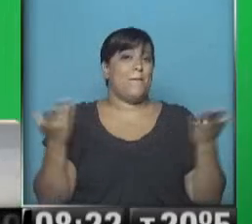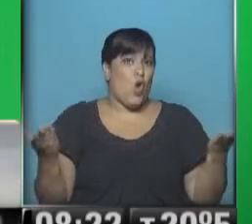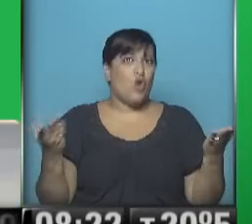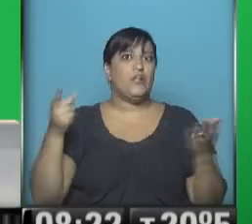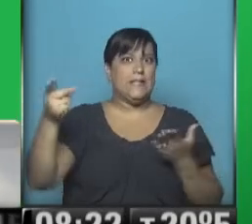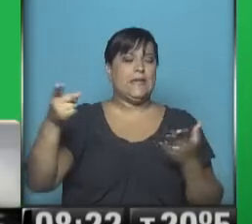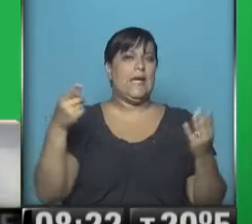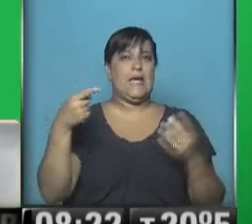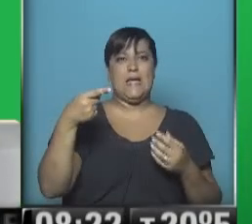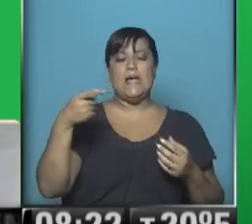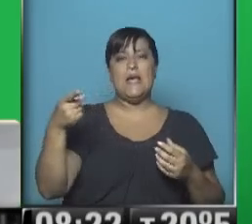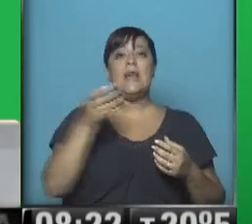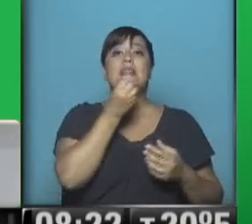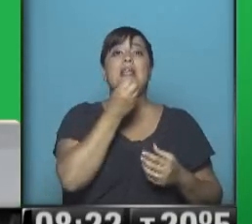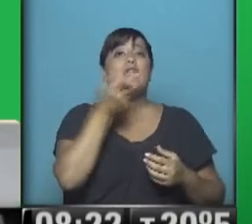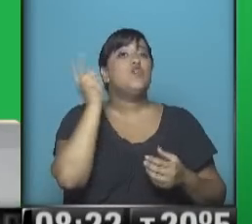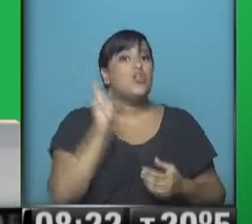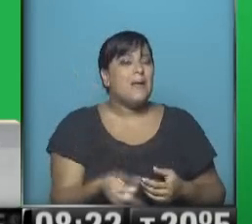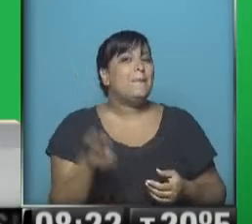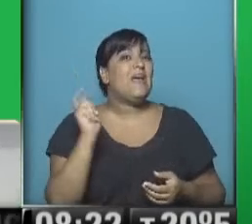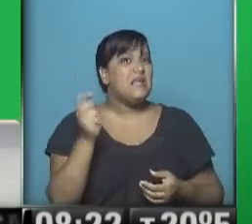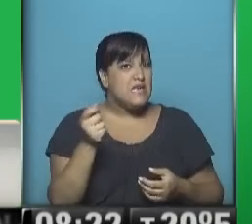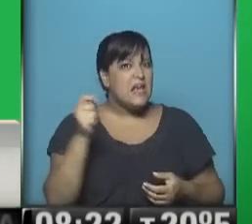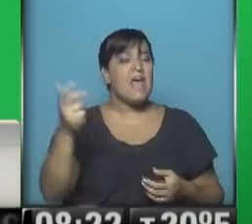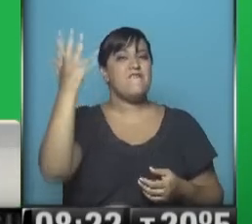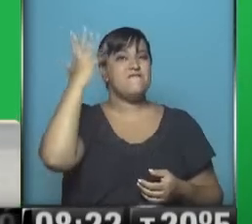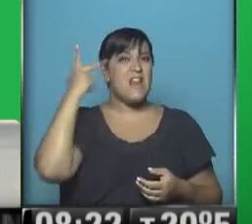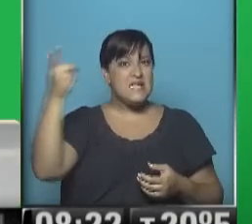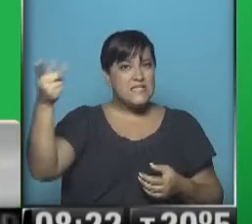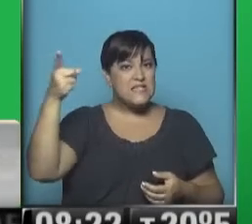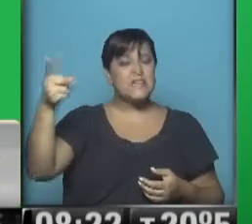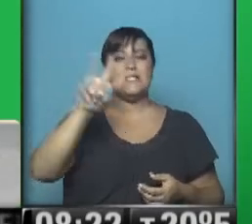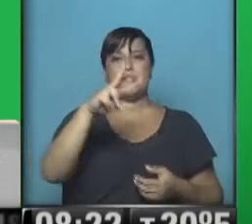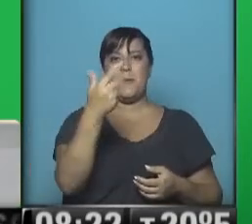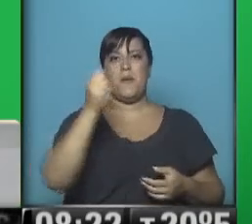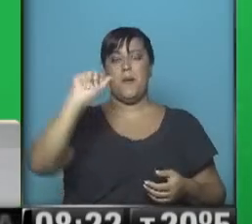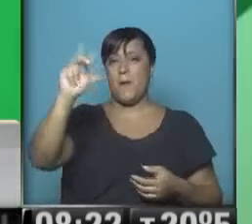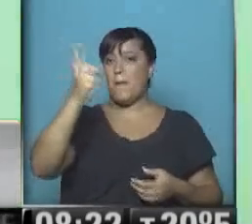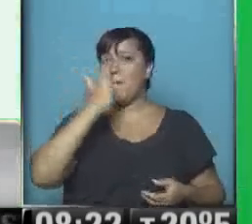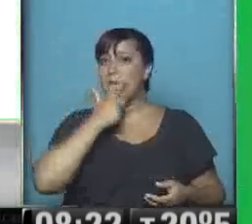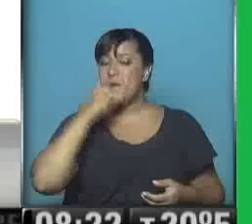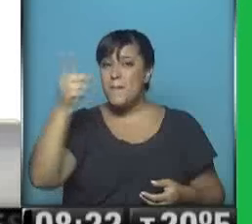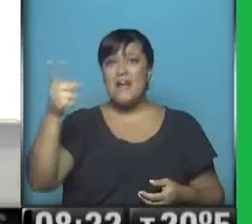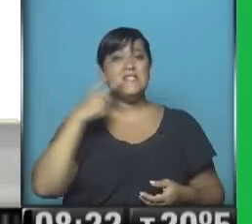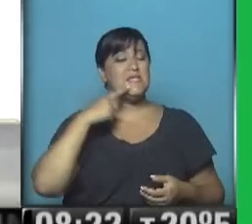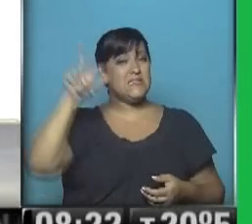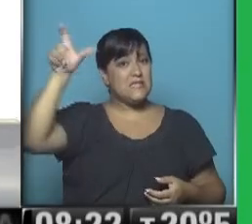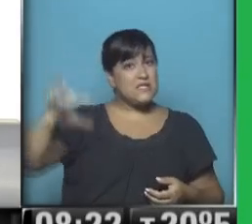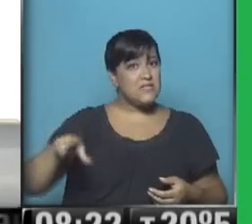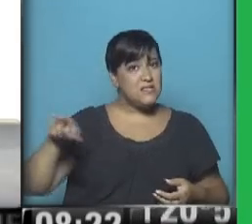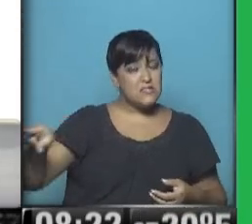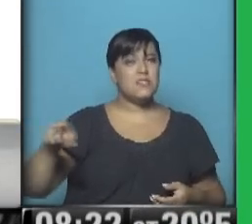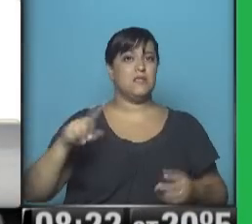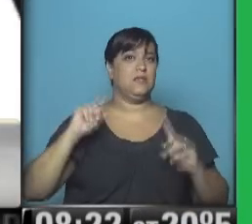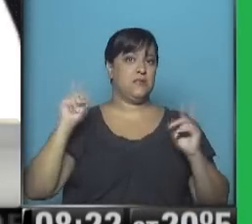las últimas semanas, quien hizo declaraciones también fue el premier francés Manuel Valls. Así es, dijo que le ha declarado, seguramente antes de conocer